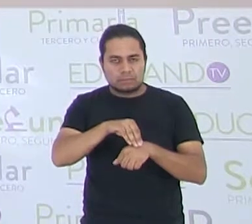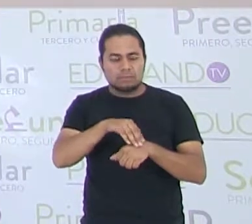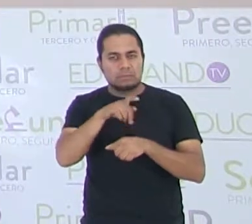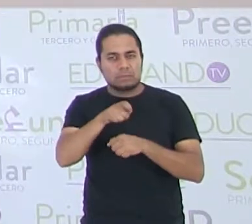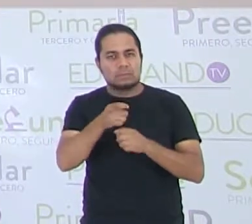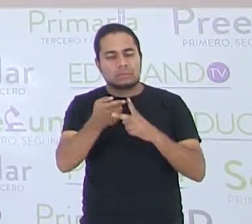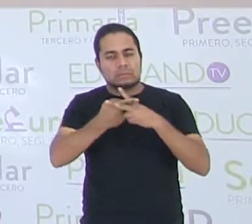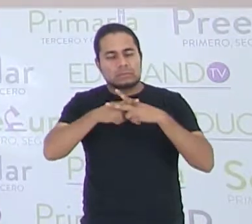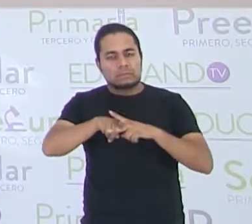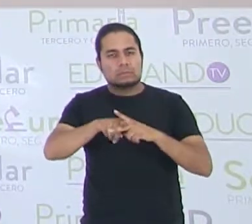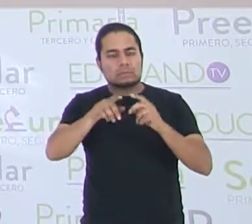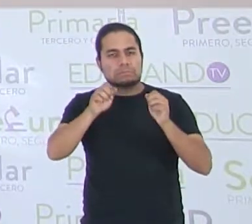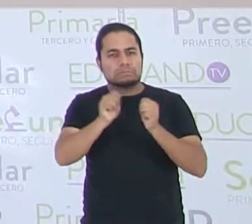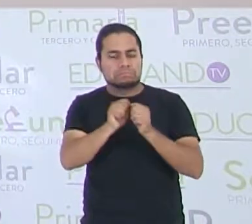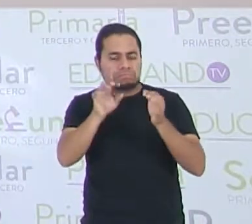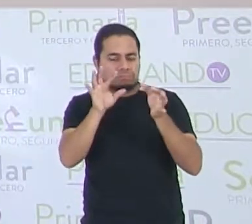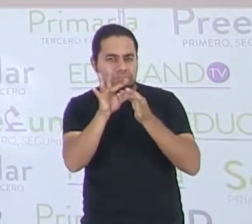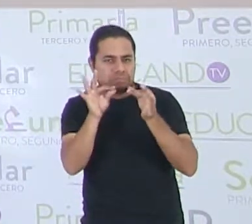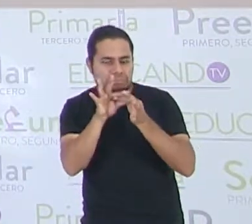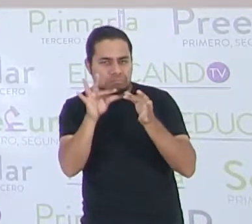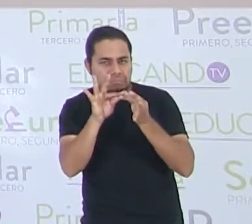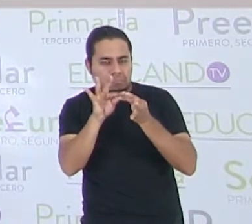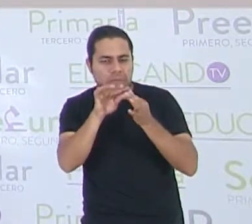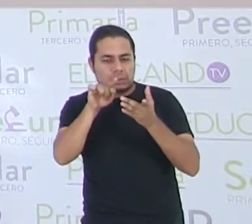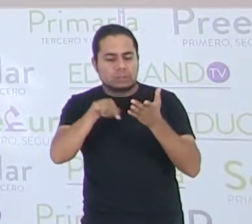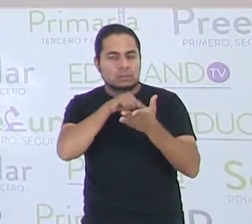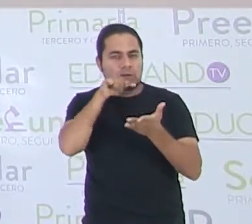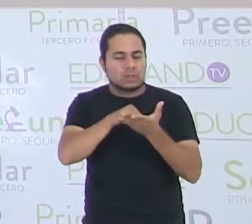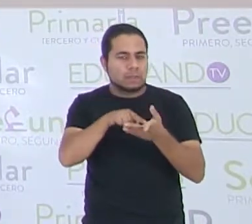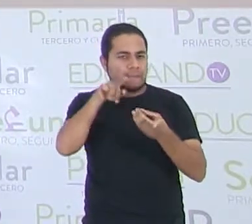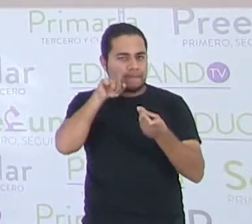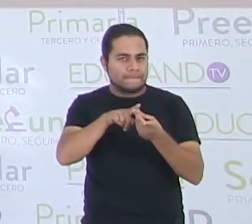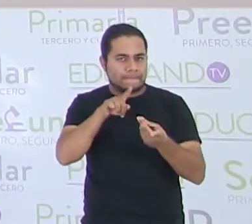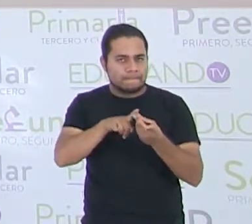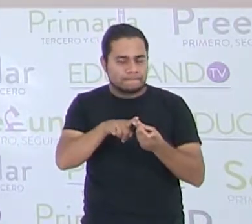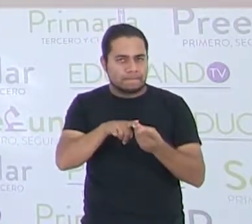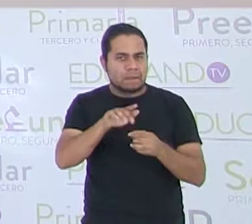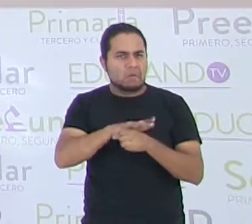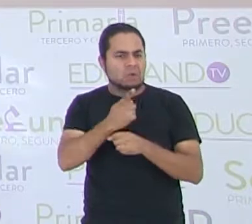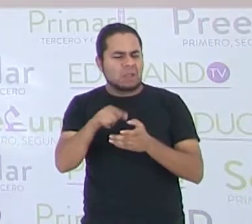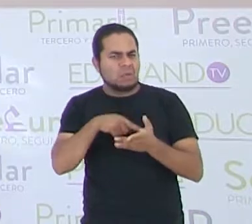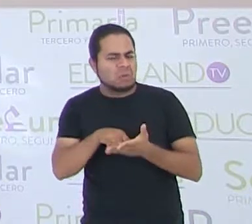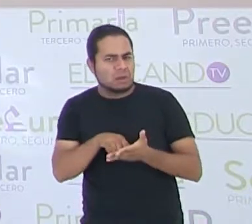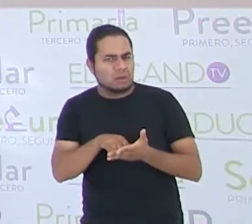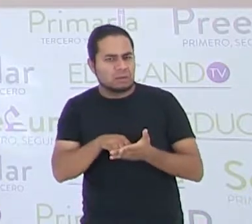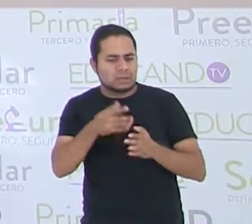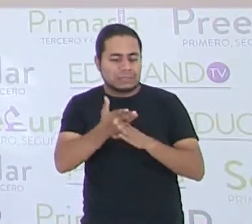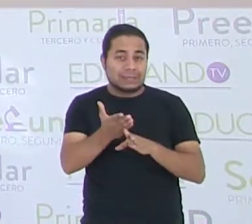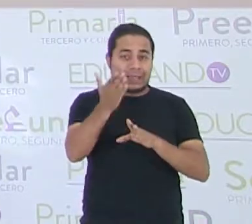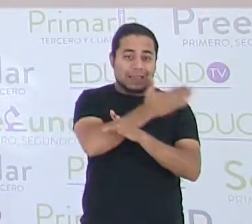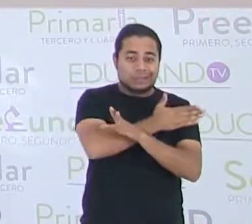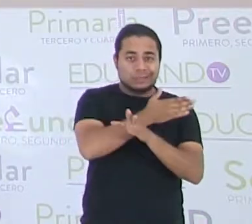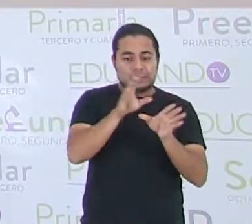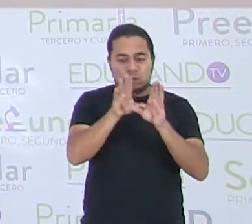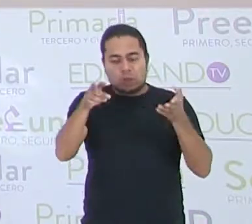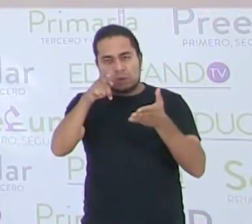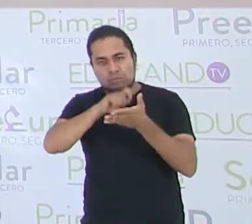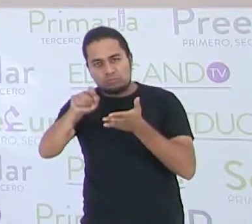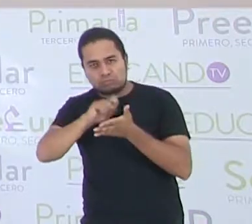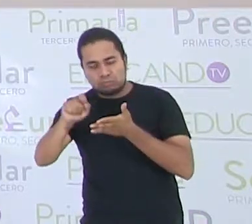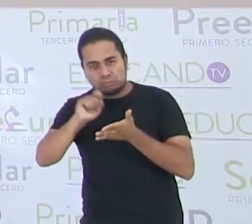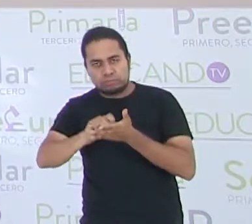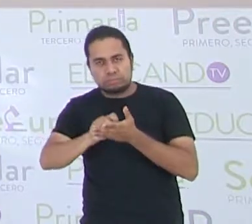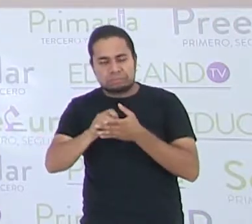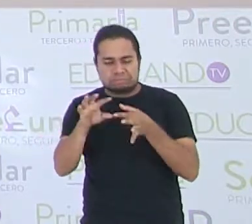a empezar por describir el lugar. ¿Por qué el lugar? Porque antes de escribir un cuento,